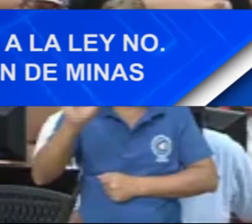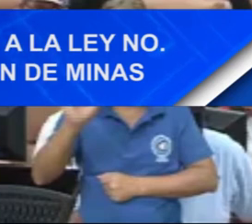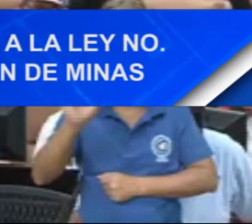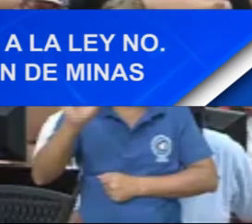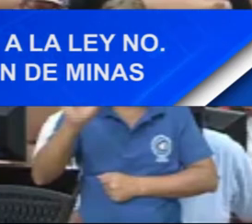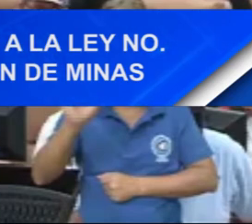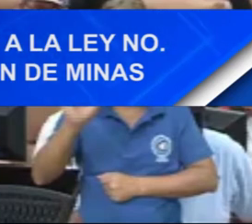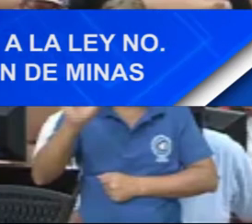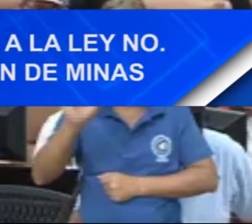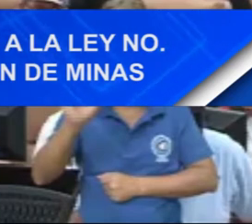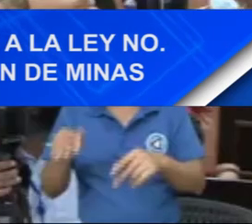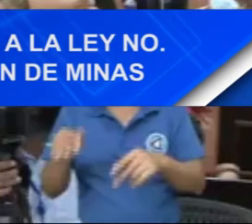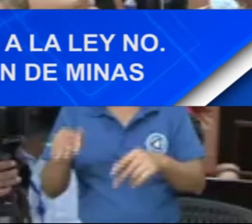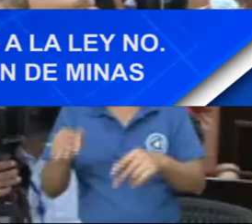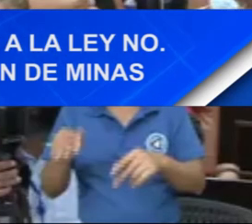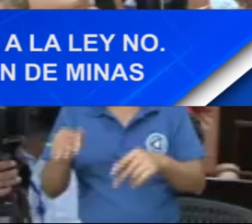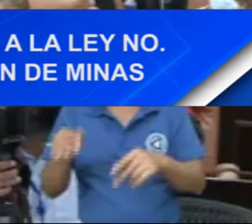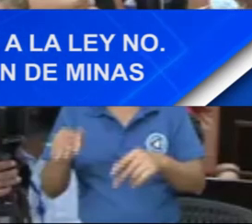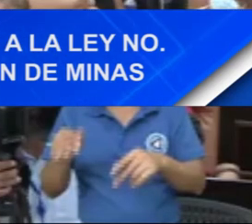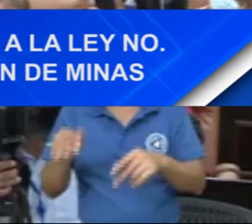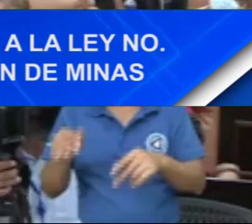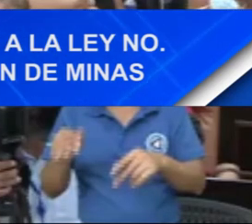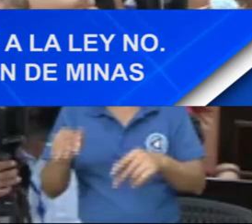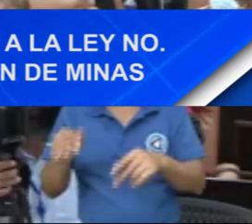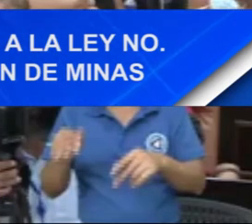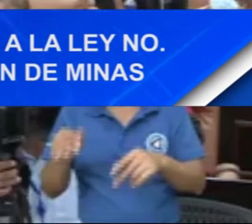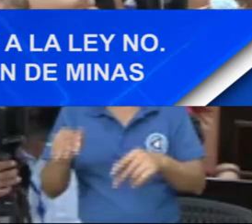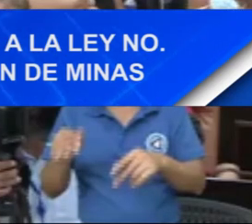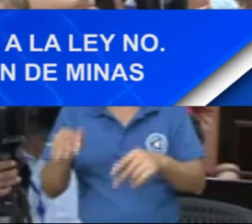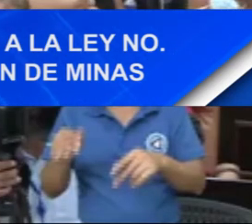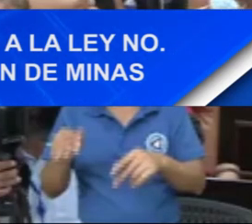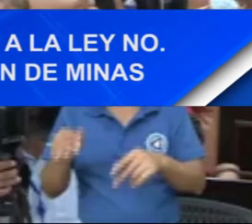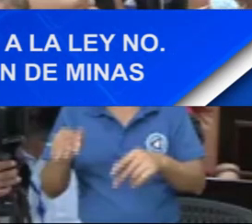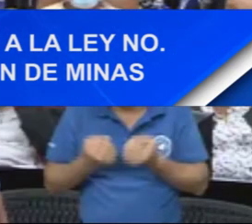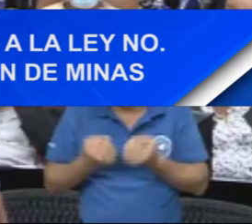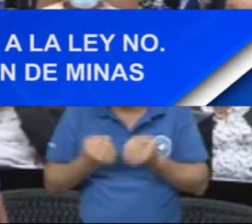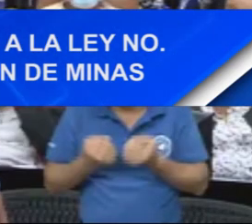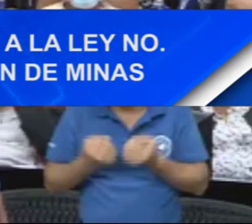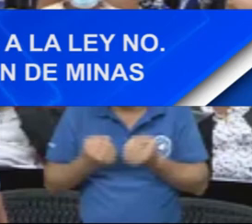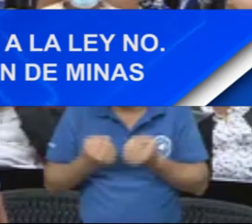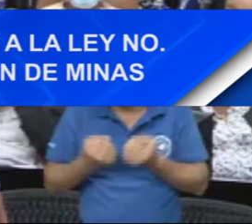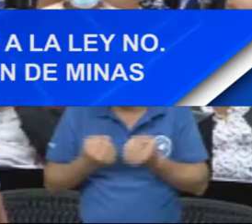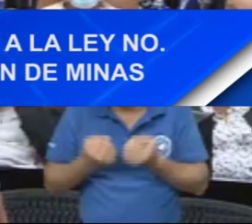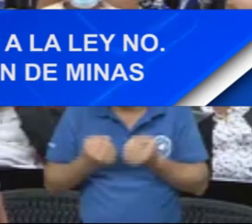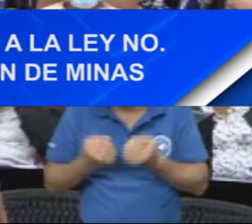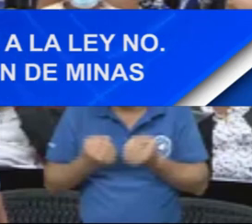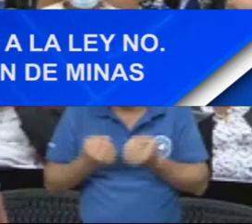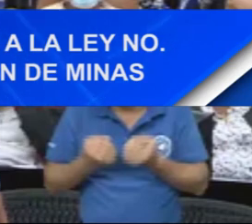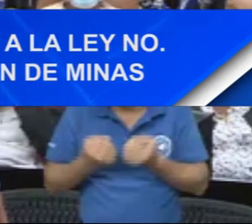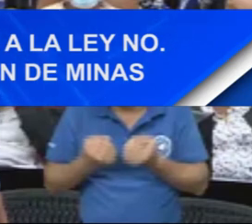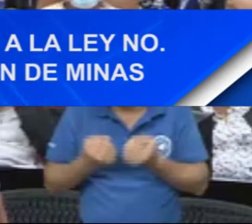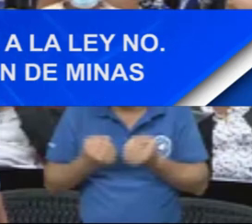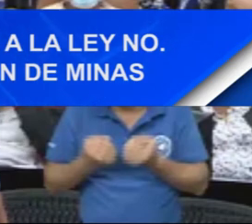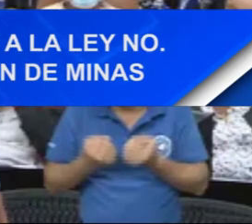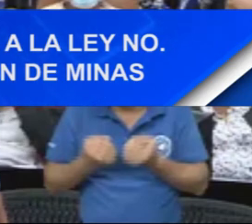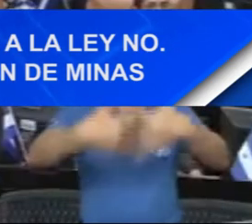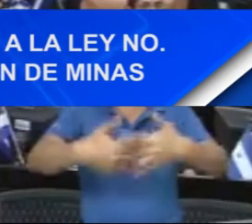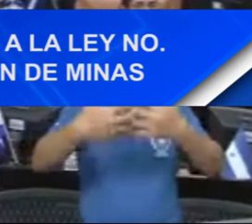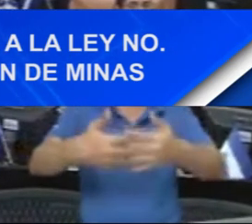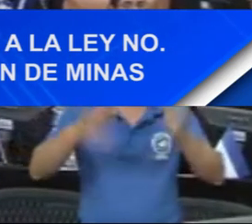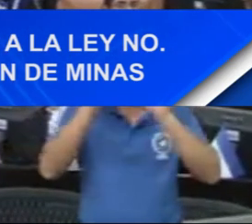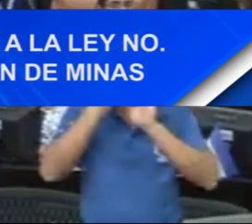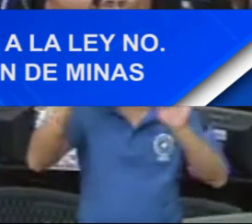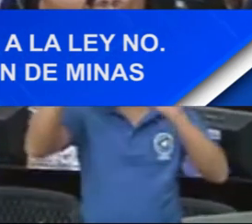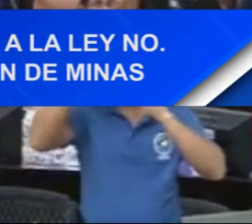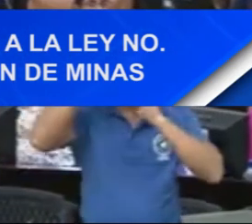deberán suscribir alianzas asociaciones sociedades con empresas privadas públicas o mixtas o